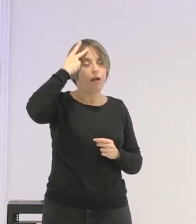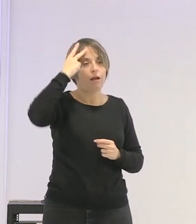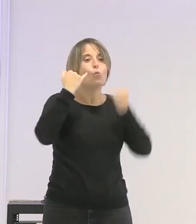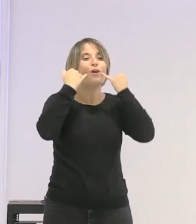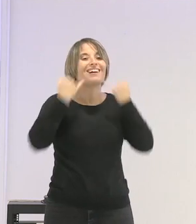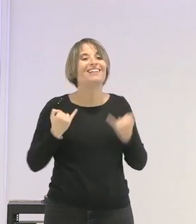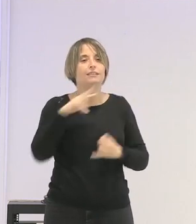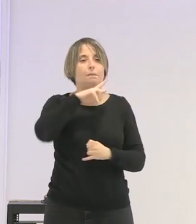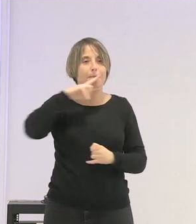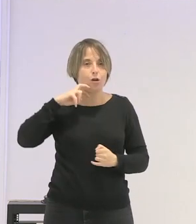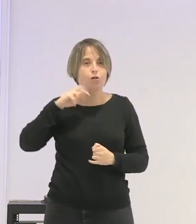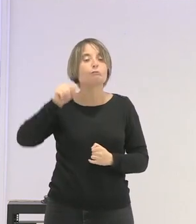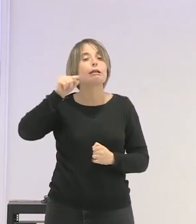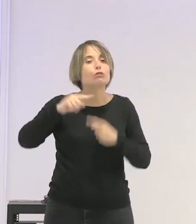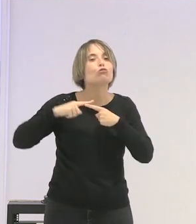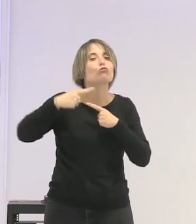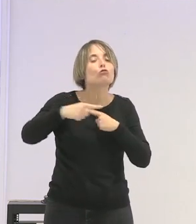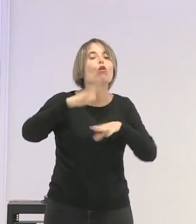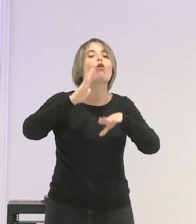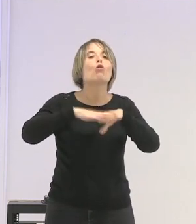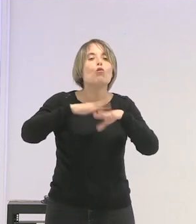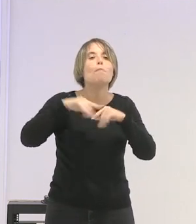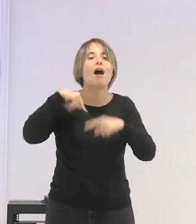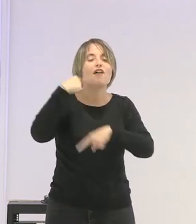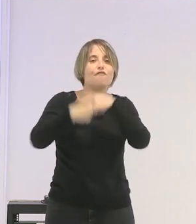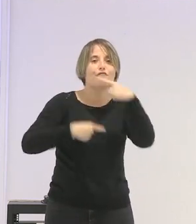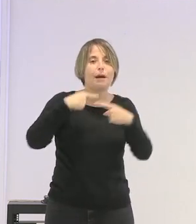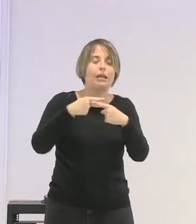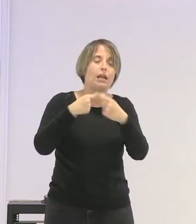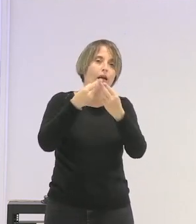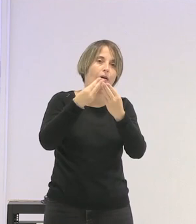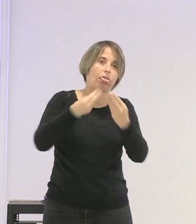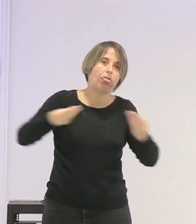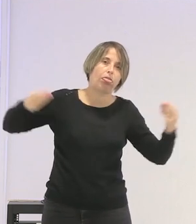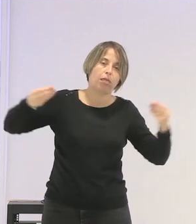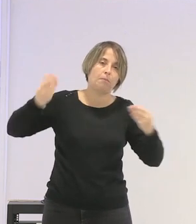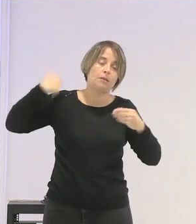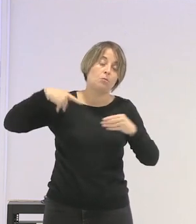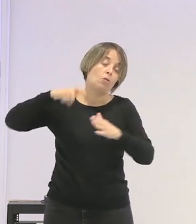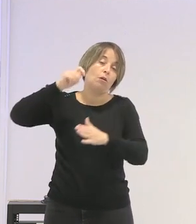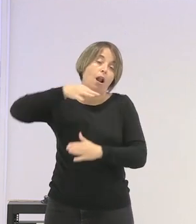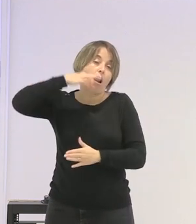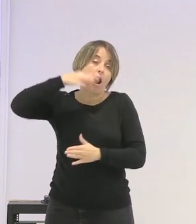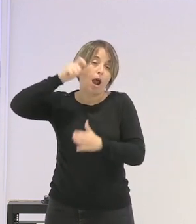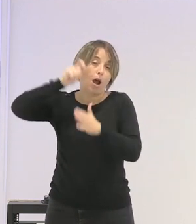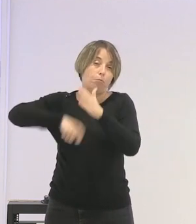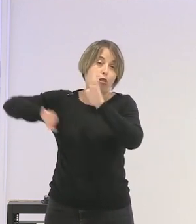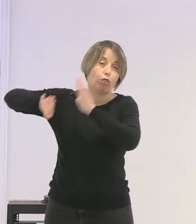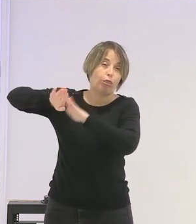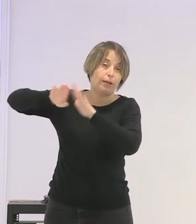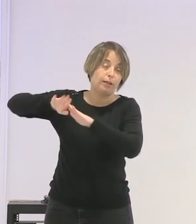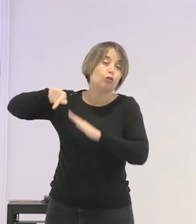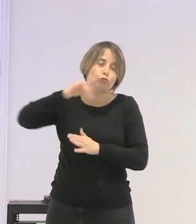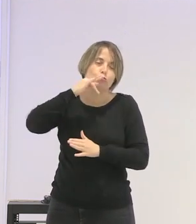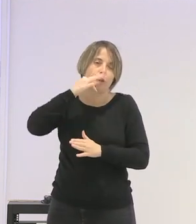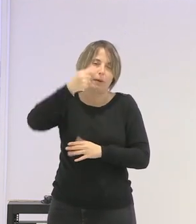Como esto ha pasado porque la familia se está desintegrando. Bueno, es un discurso tradicional de la derecha, pero que hoy día yo creo que todavía está